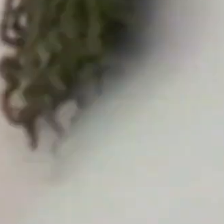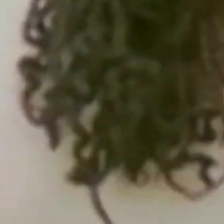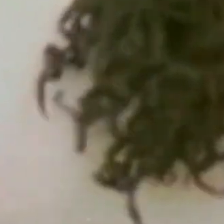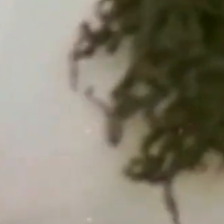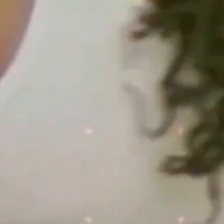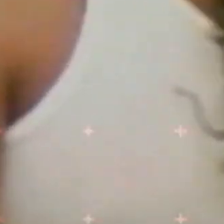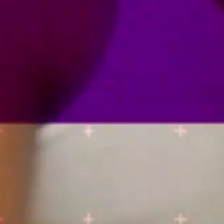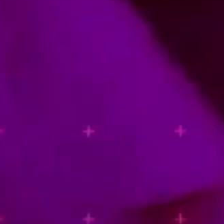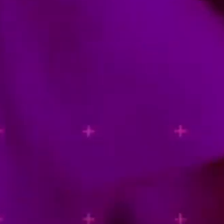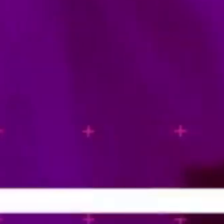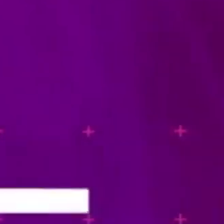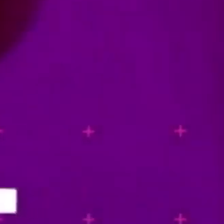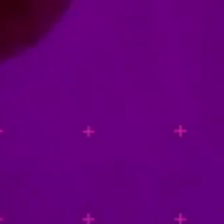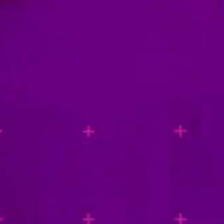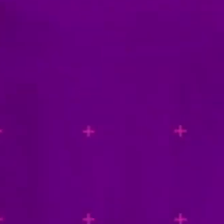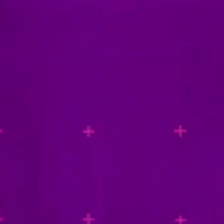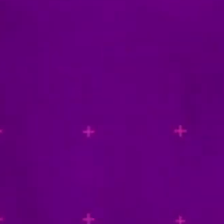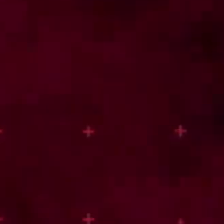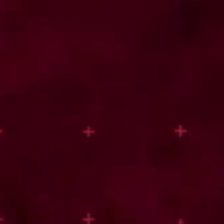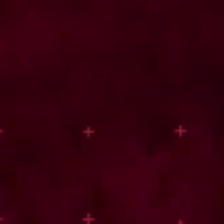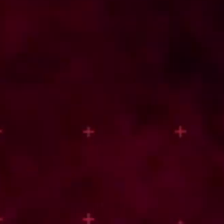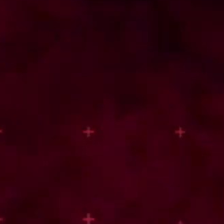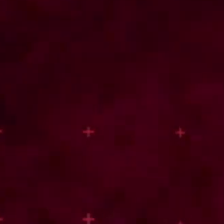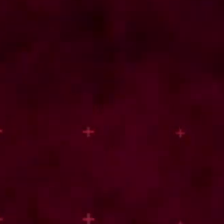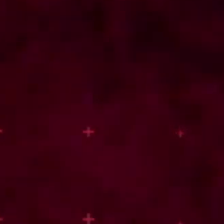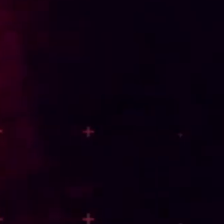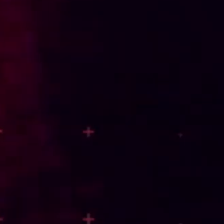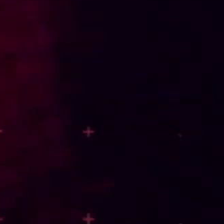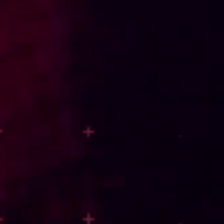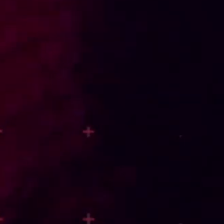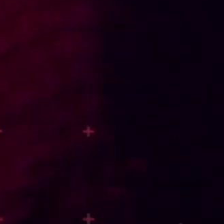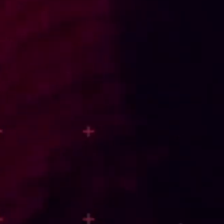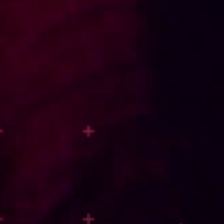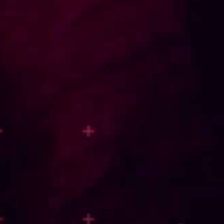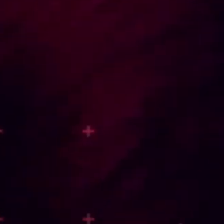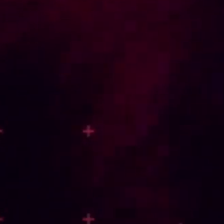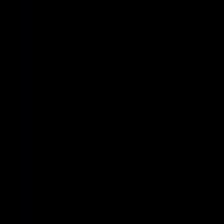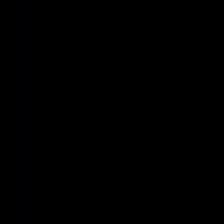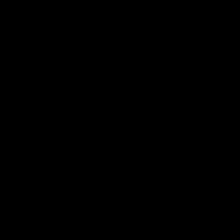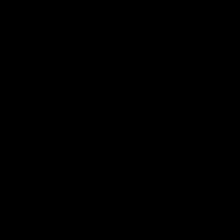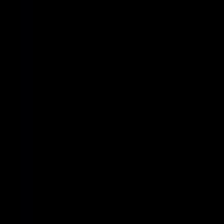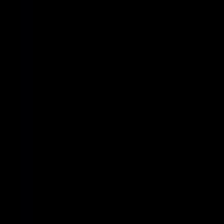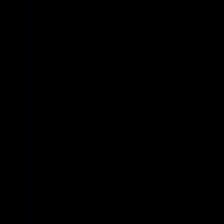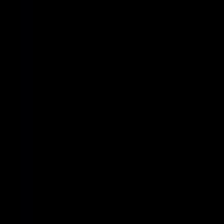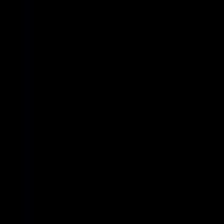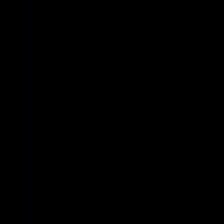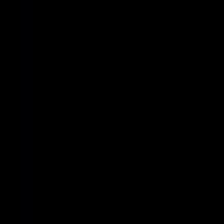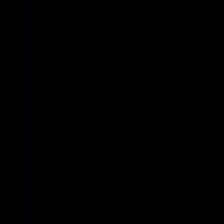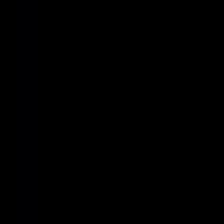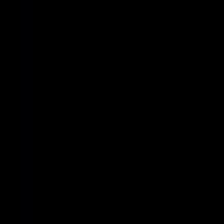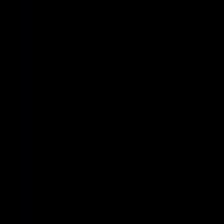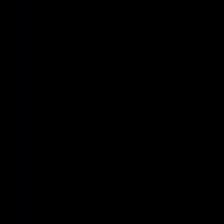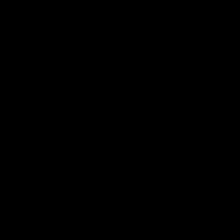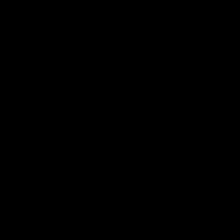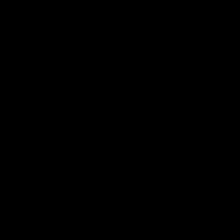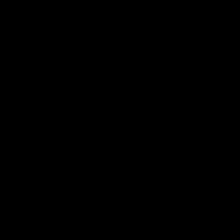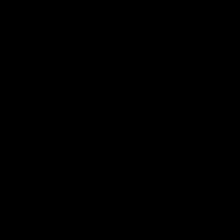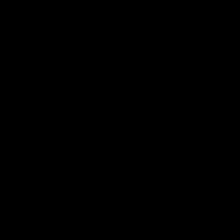sábado 28 de agosto, 4:30 de la tarde. Por 13, Costa Rica Televisión.